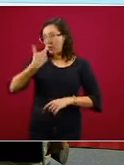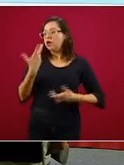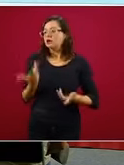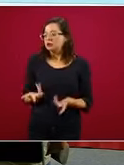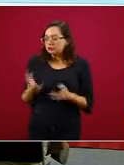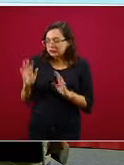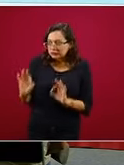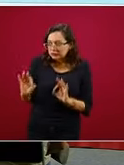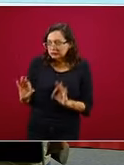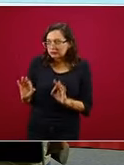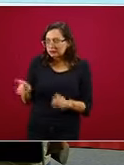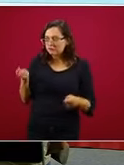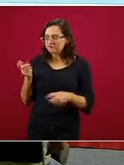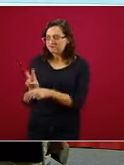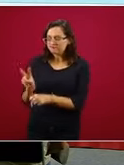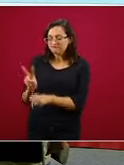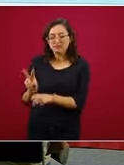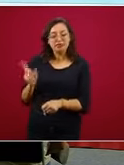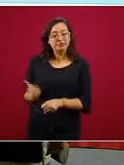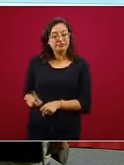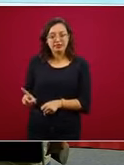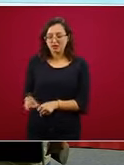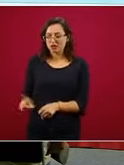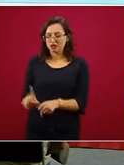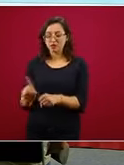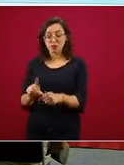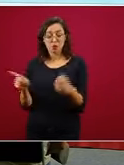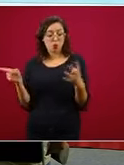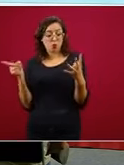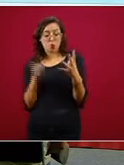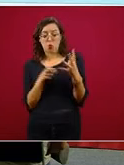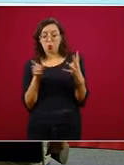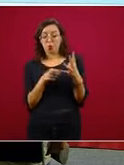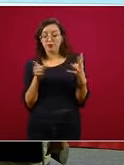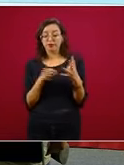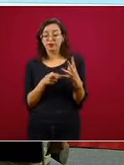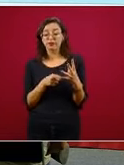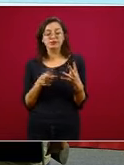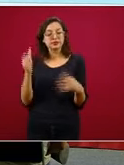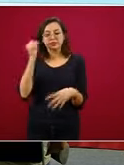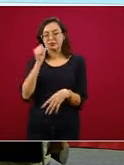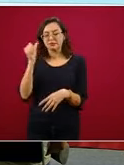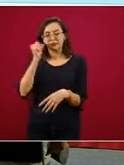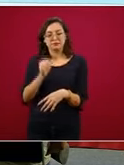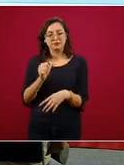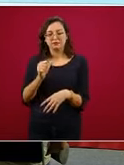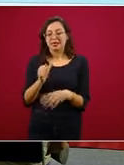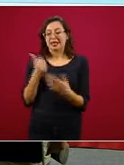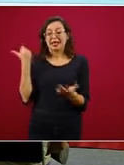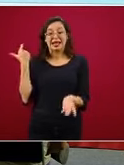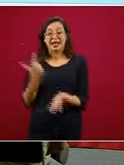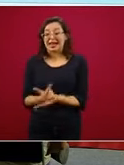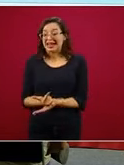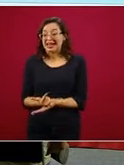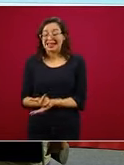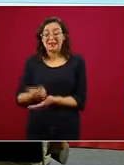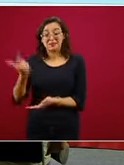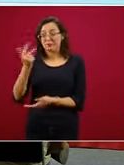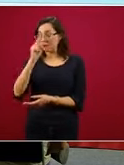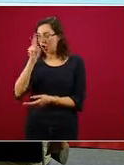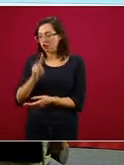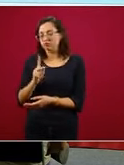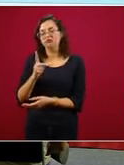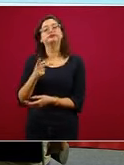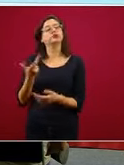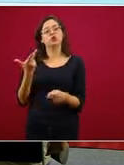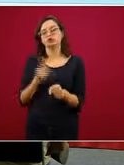telementoría o el telemonitoreo. Y el escenario 4 es un escenario 4 que hemos identificado siempre, que son estos signos de alarma, hay que ir al